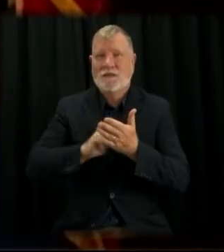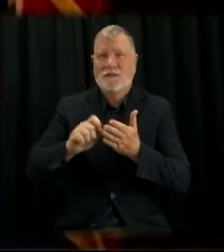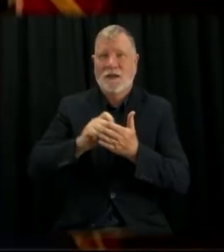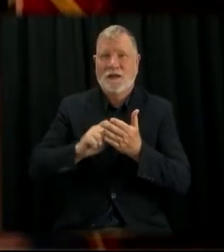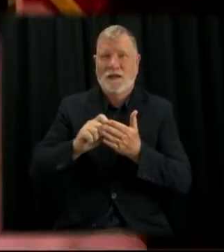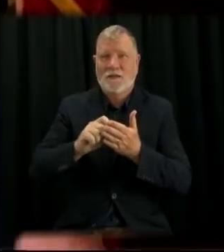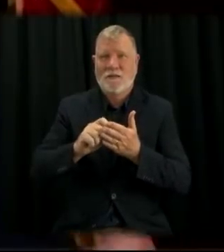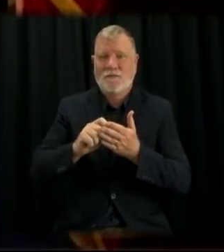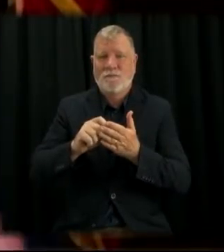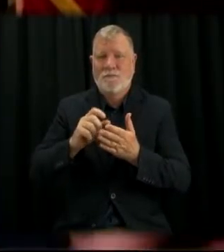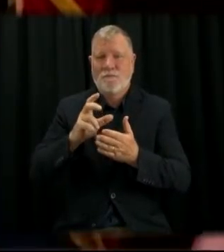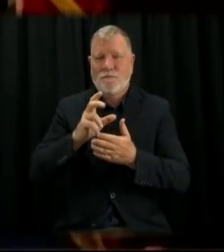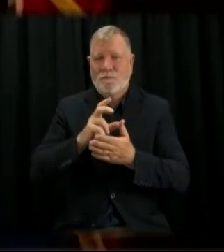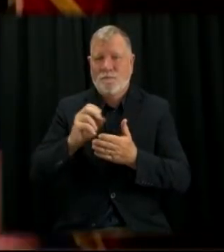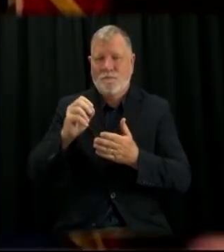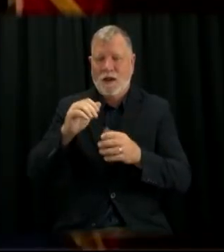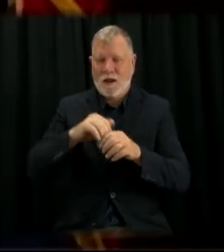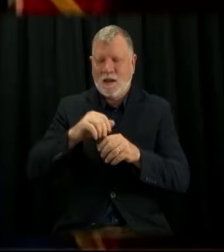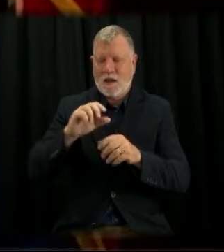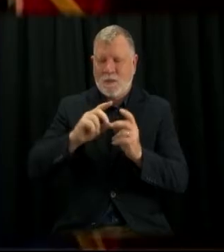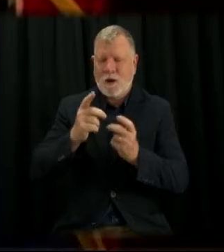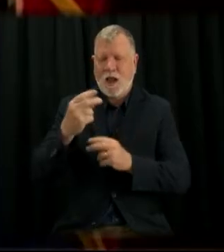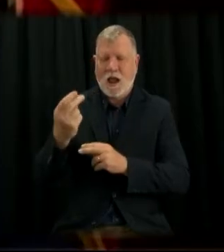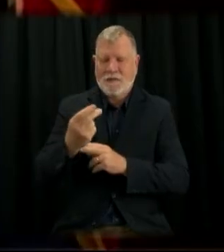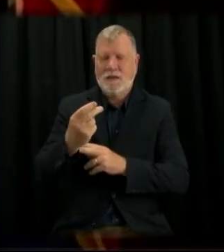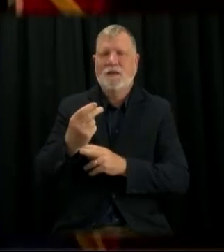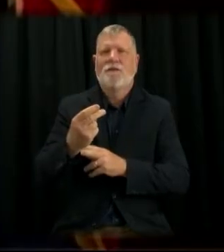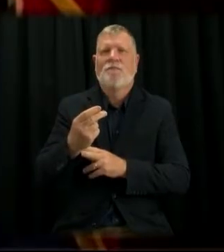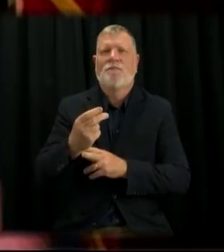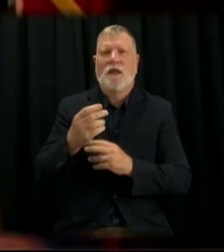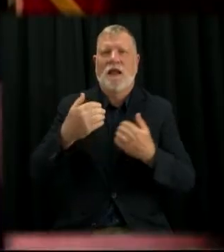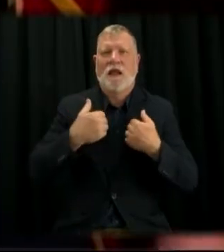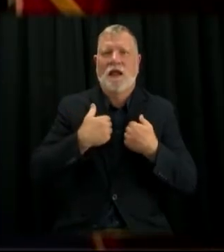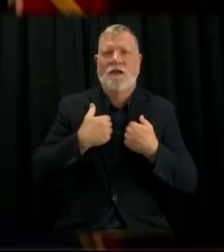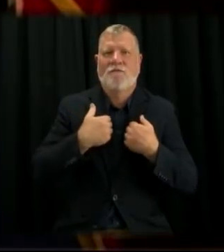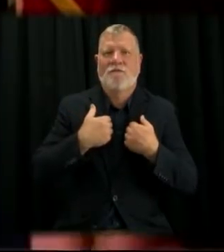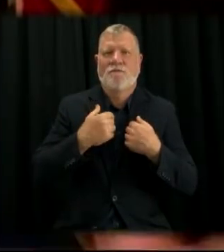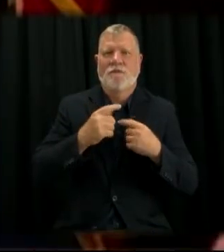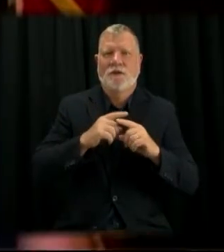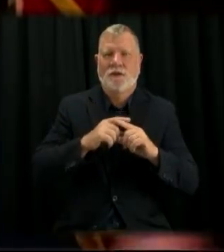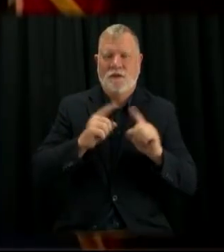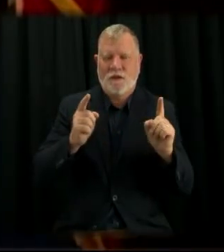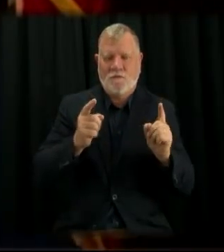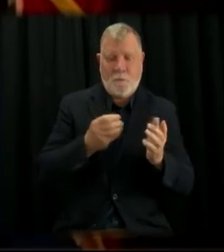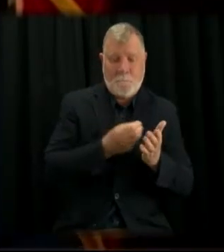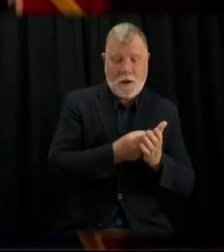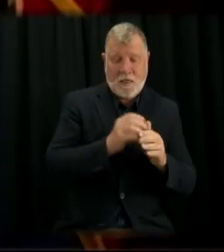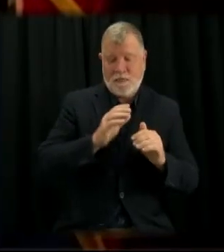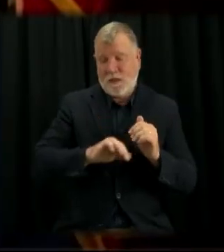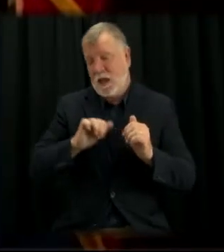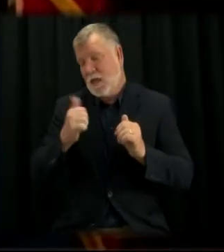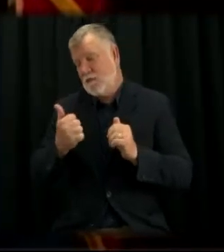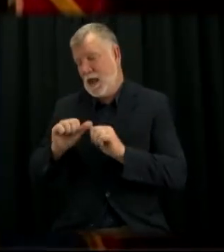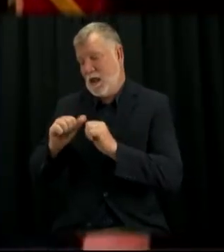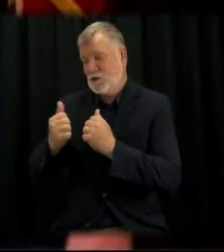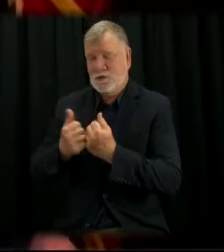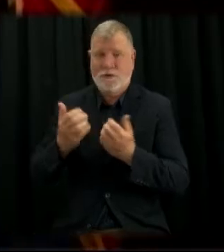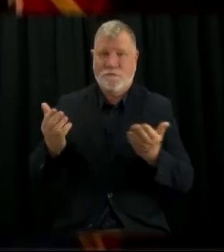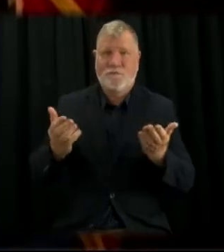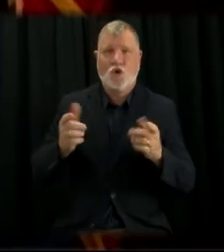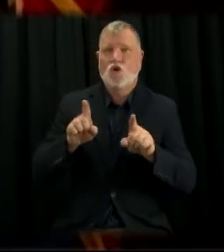pares. Esto es incluido en el Departamento de Hacienda. Ellos tienen un sistema distinto a las